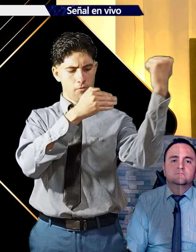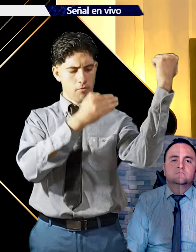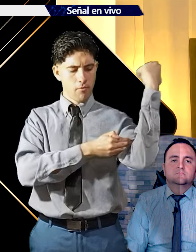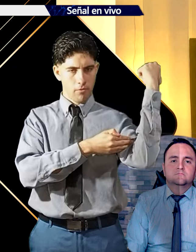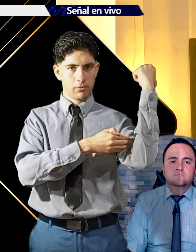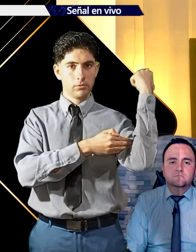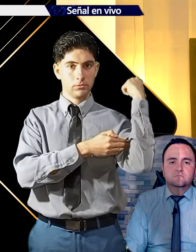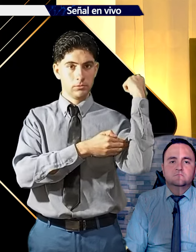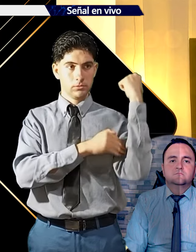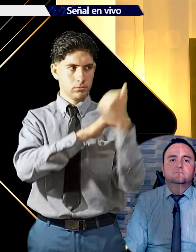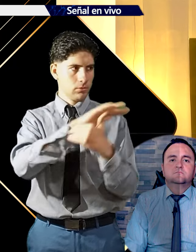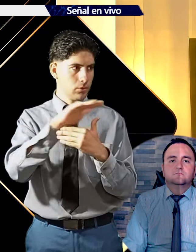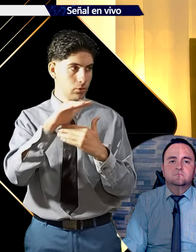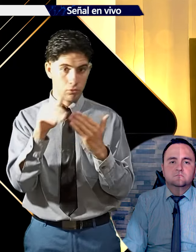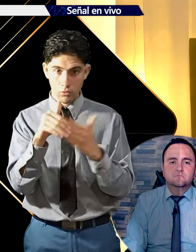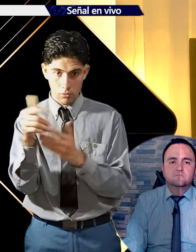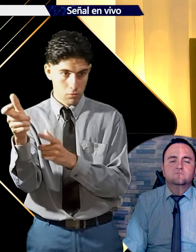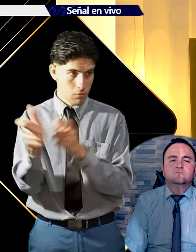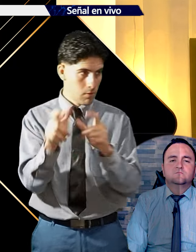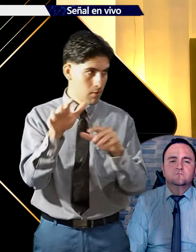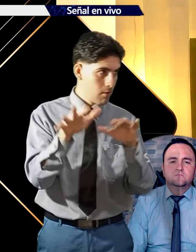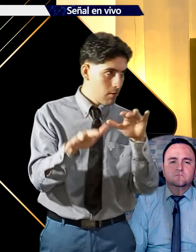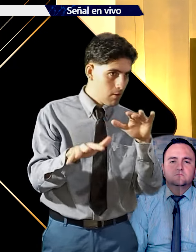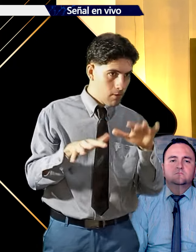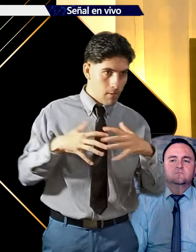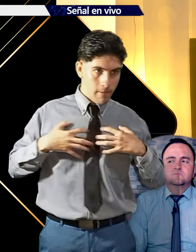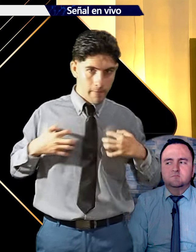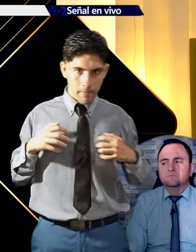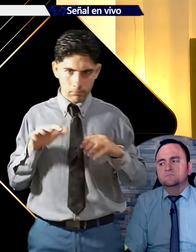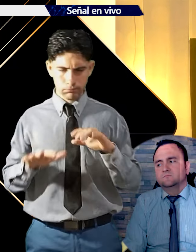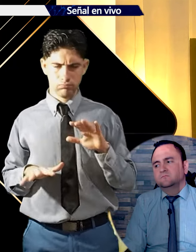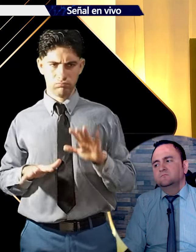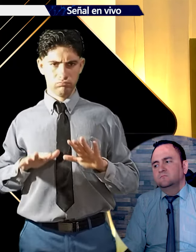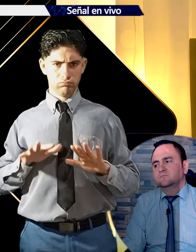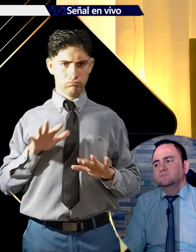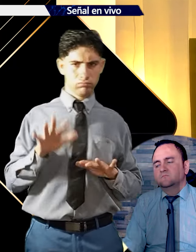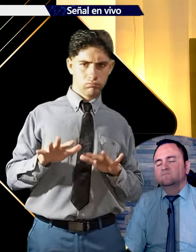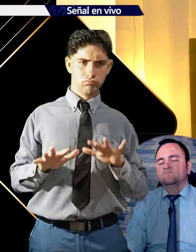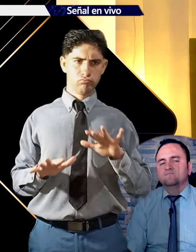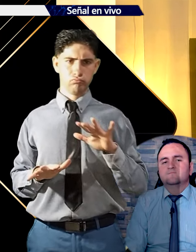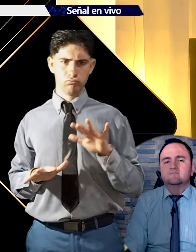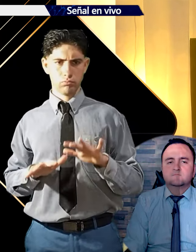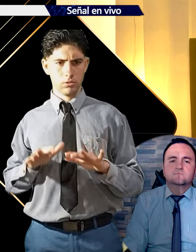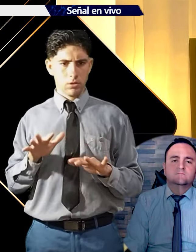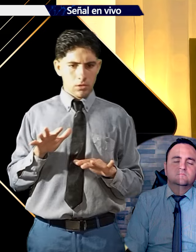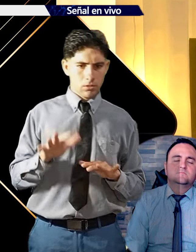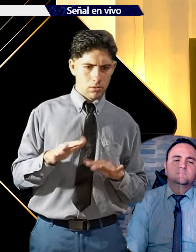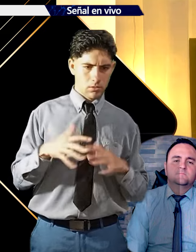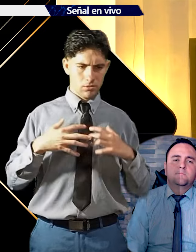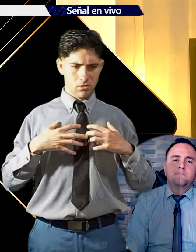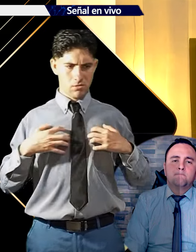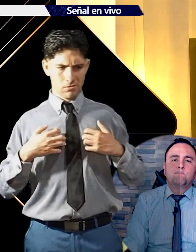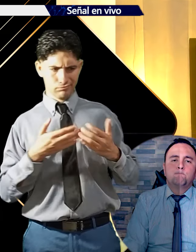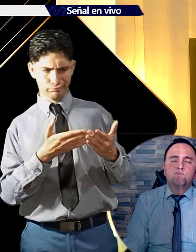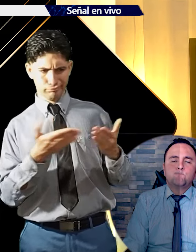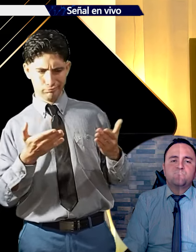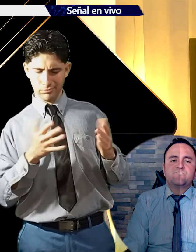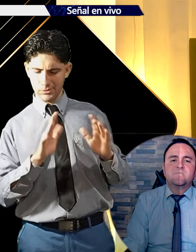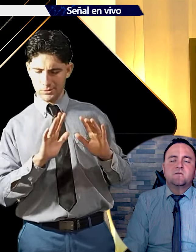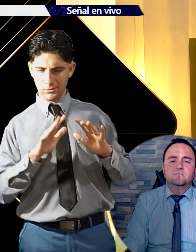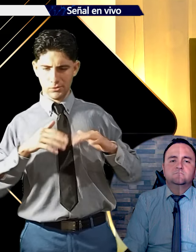el león fuerte entre todos los animales, que no vuelve atrás por